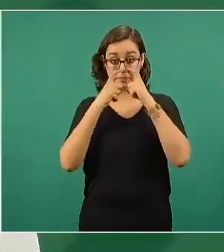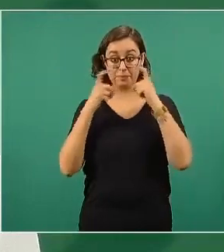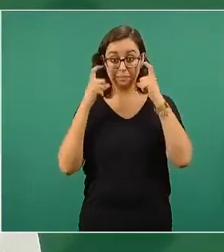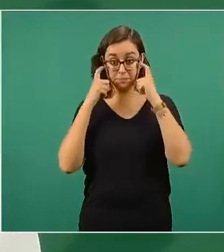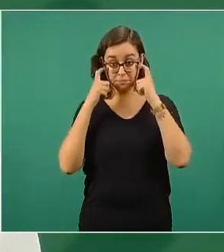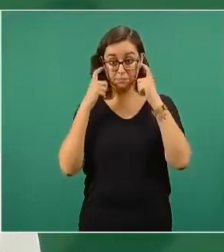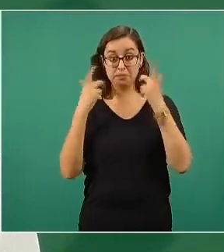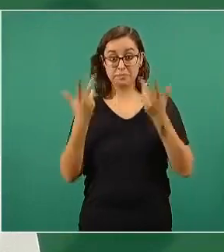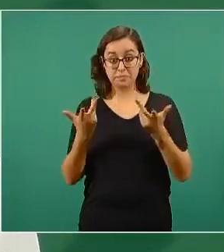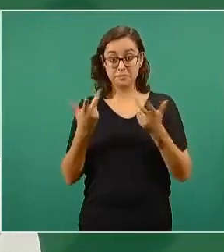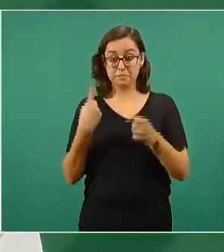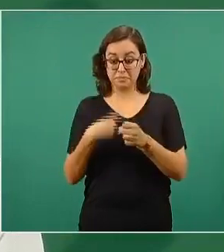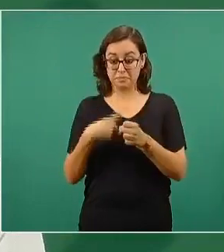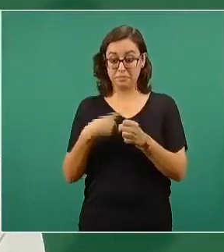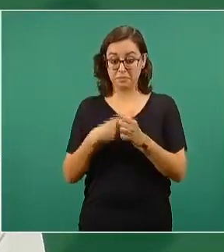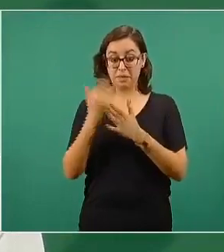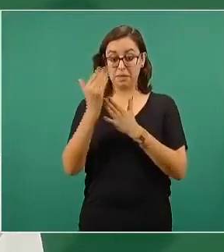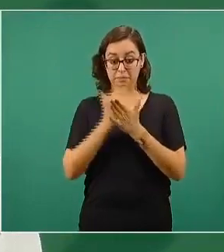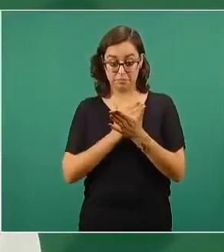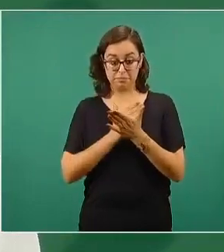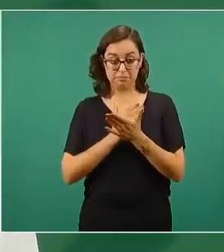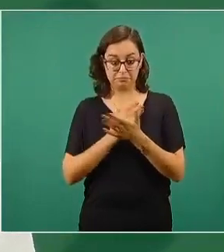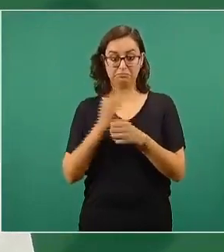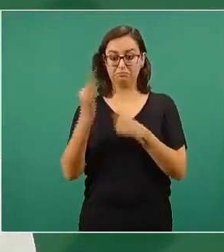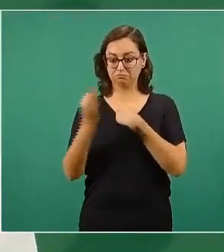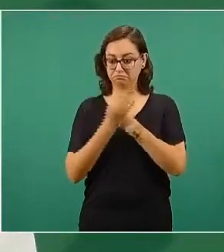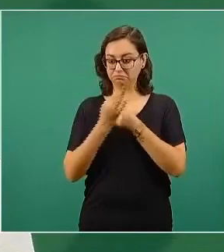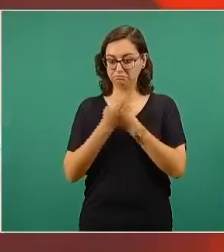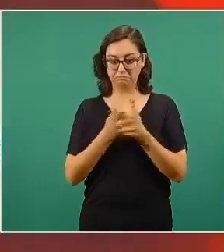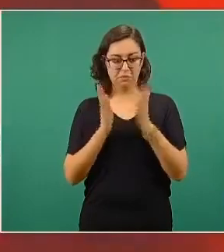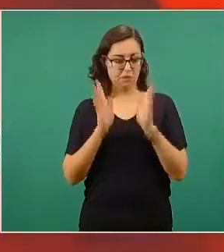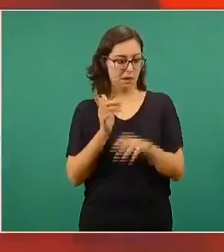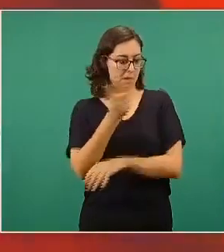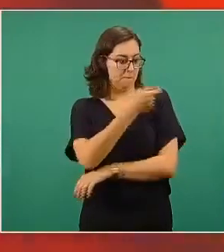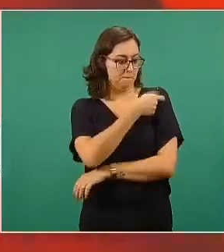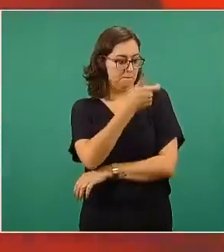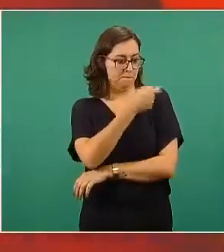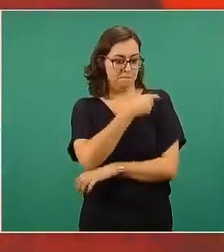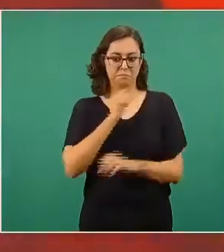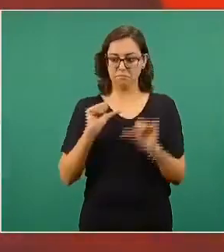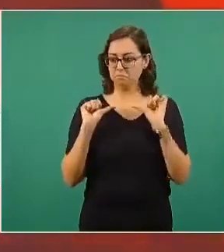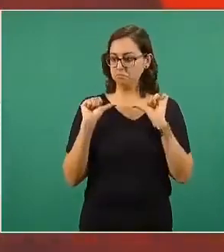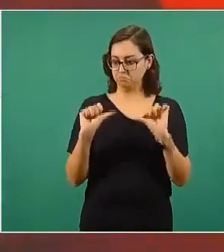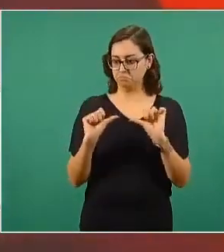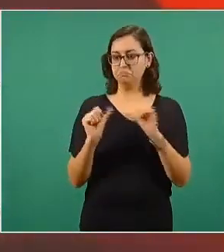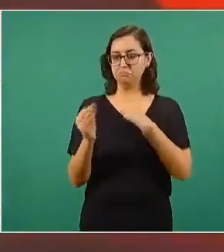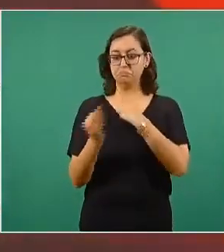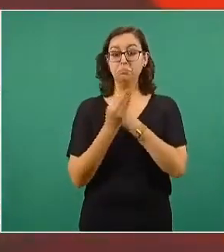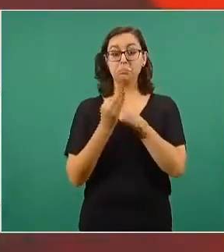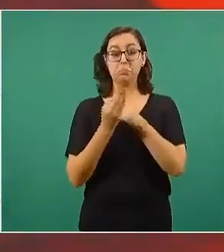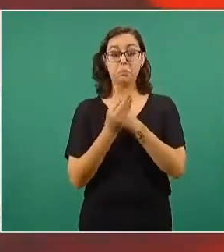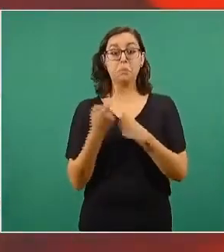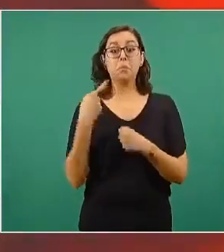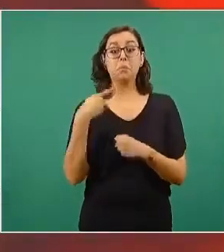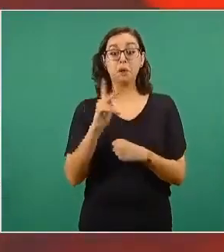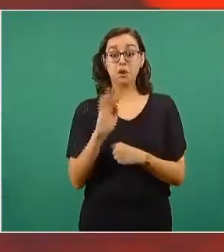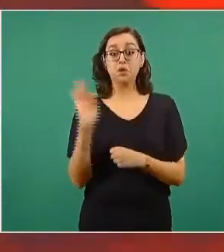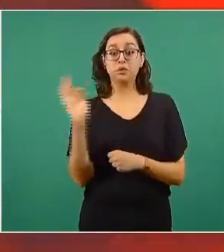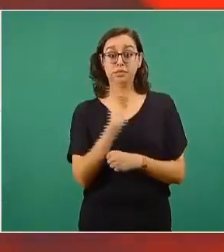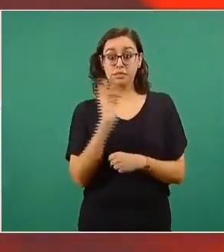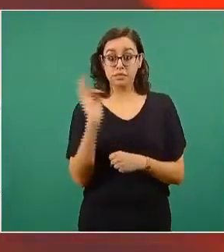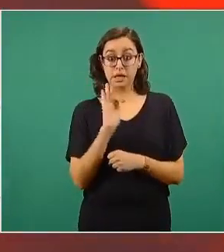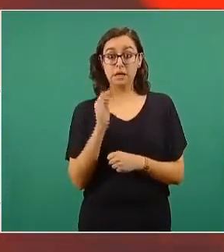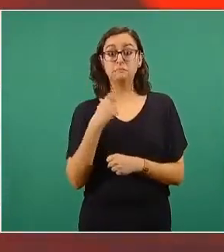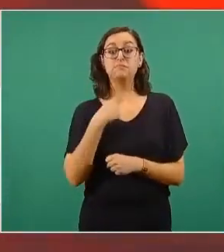riesgo de tener enfermedad, pero no necesariamente está exenta de poder tener temporalmente los virus en la